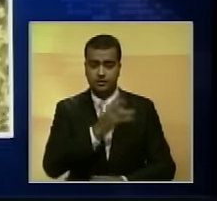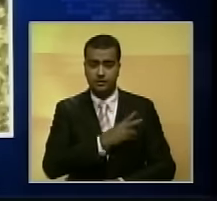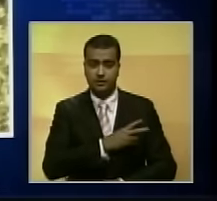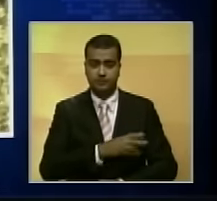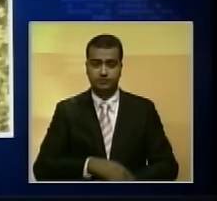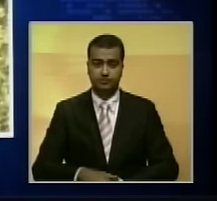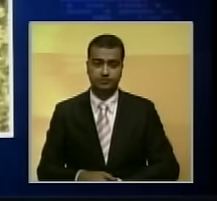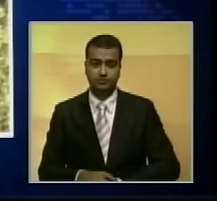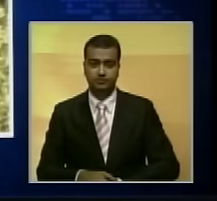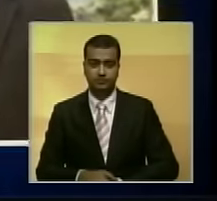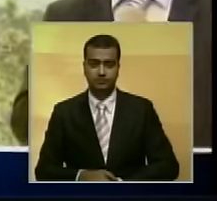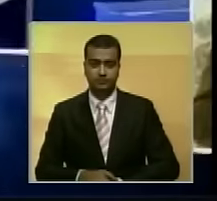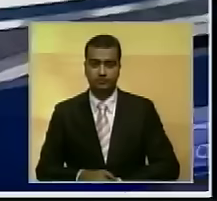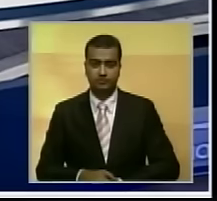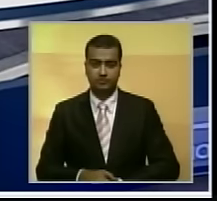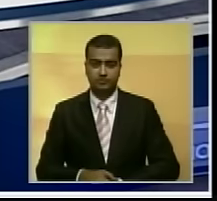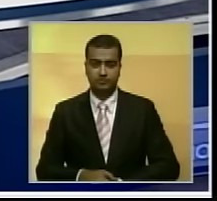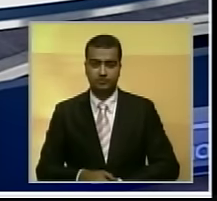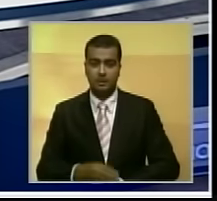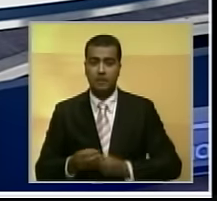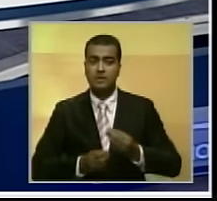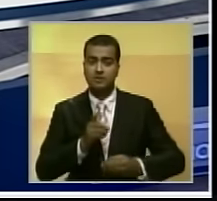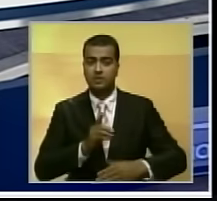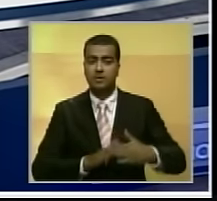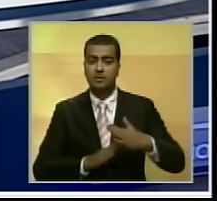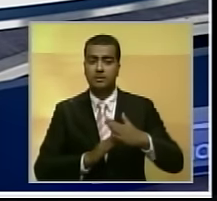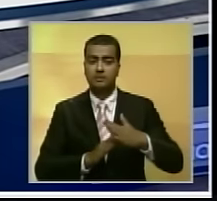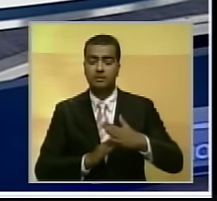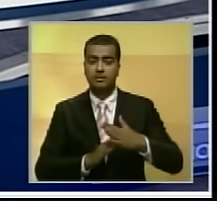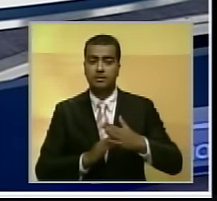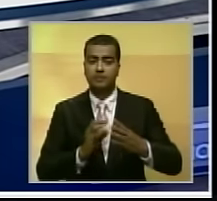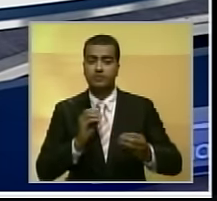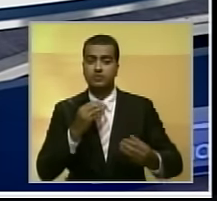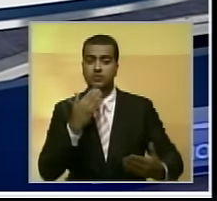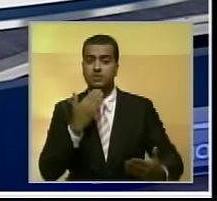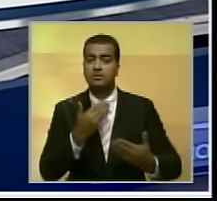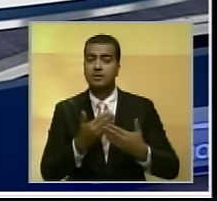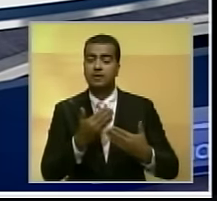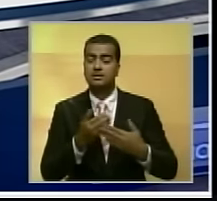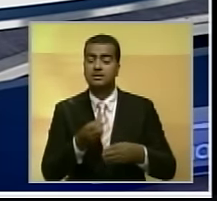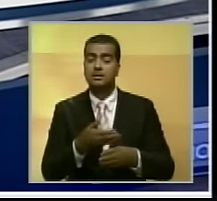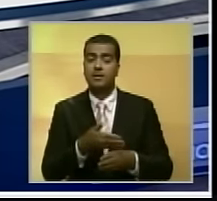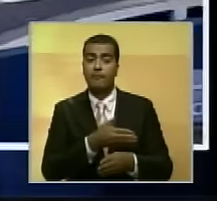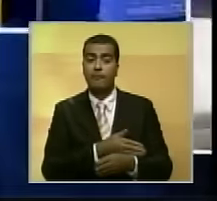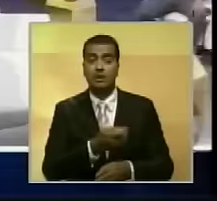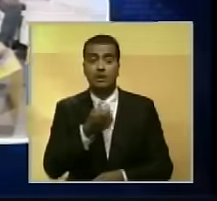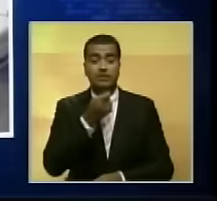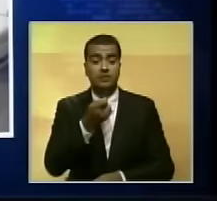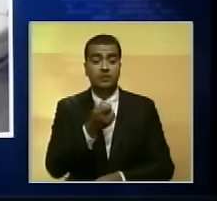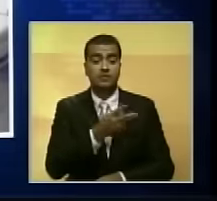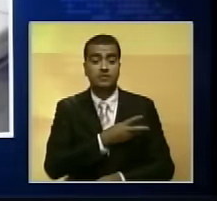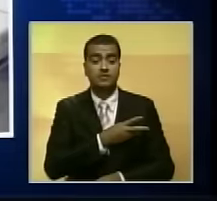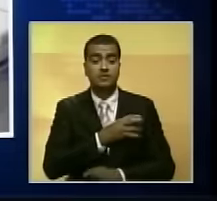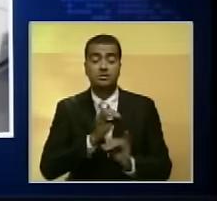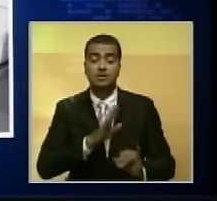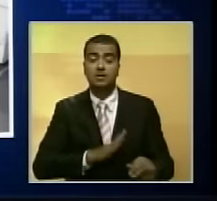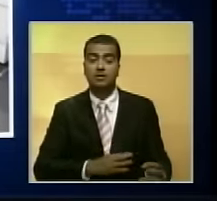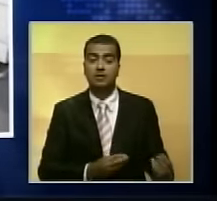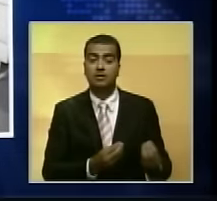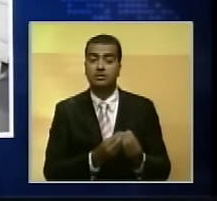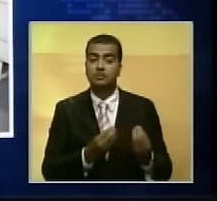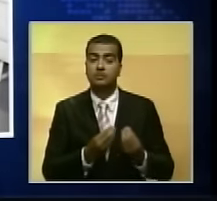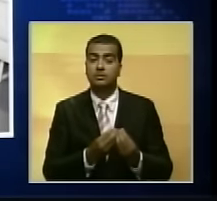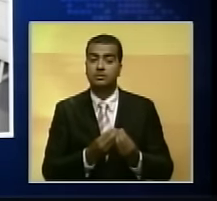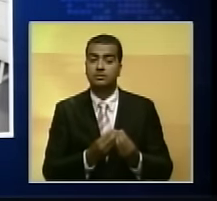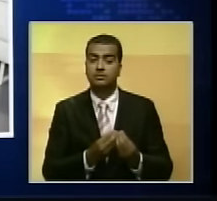estudios. Bien, vamos entonces a la pausa. Muchísimas gracias, Santiago. Al regreso en Entrevista a Venevisión, ya está aquí en el estudio con